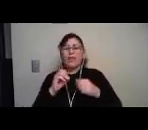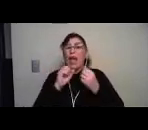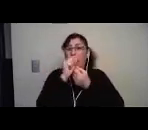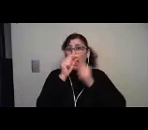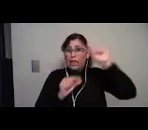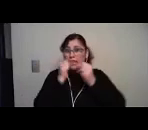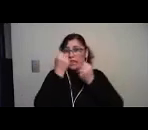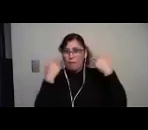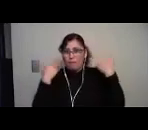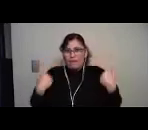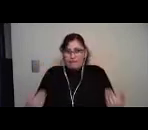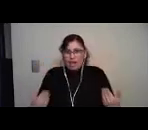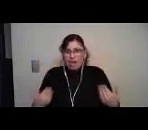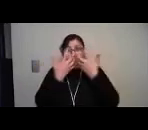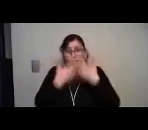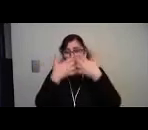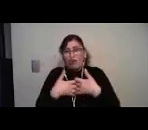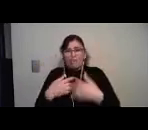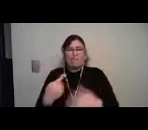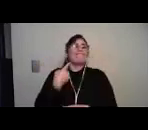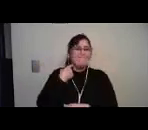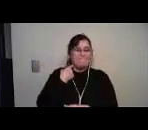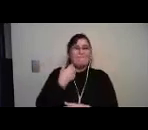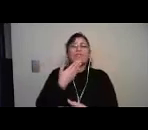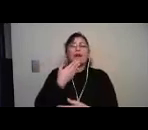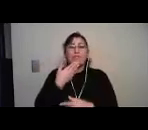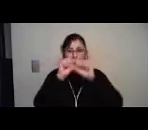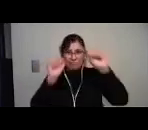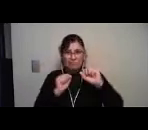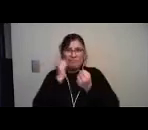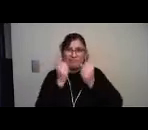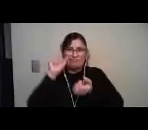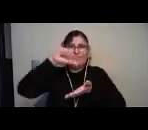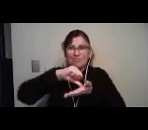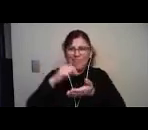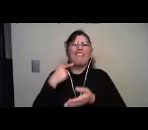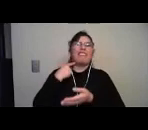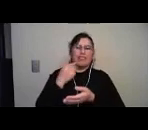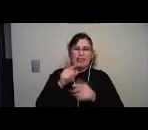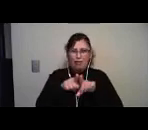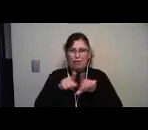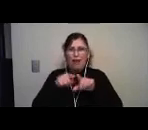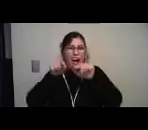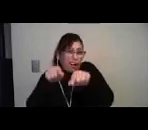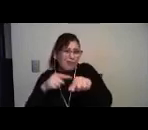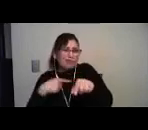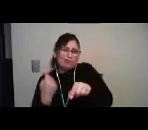¿ya? Y no tan solo a nivel periférico, sino que a nivel central, pero para estos efectos hablamos de neuropatía periférica,